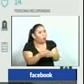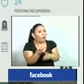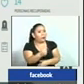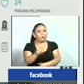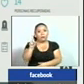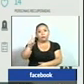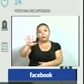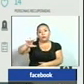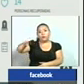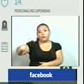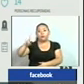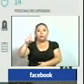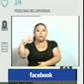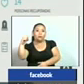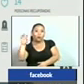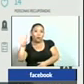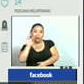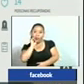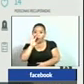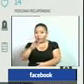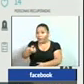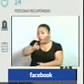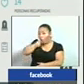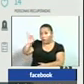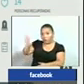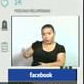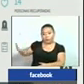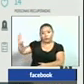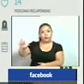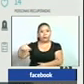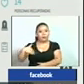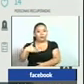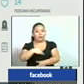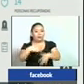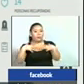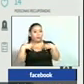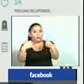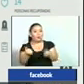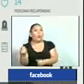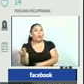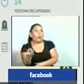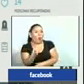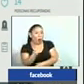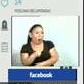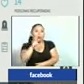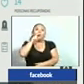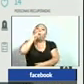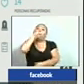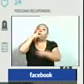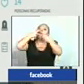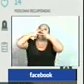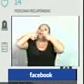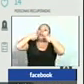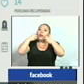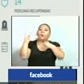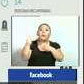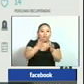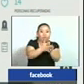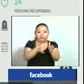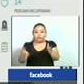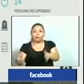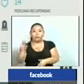,104 de acuerdo a esta página del Ministerio de Salud. El número de pruebas que ha realizado El Salvador en todo ese tiempo,